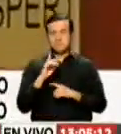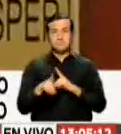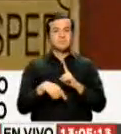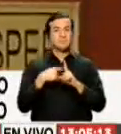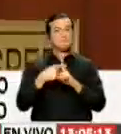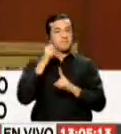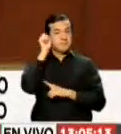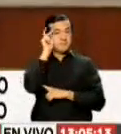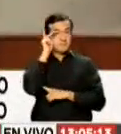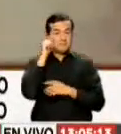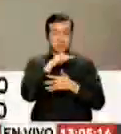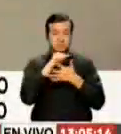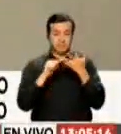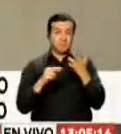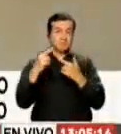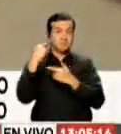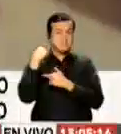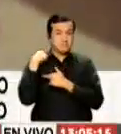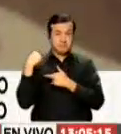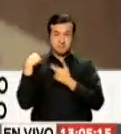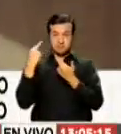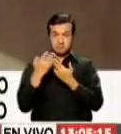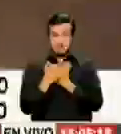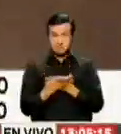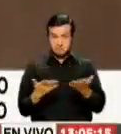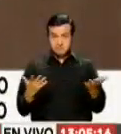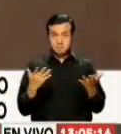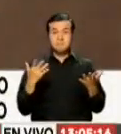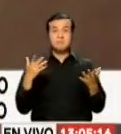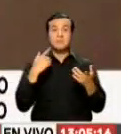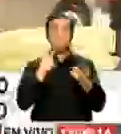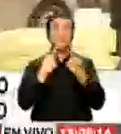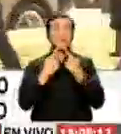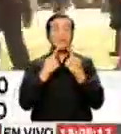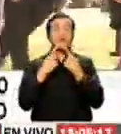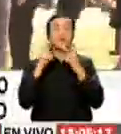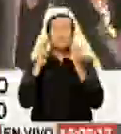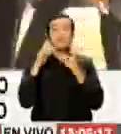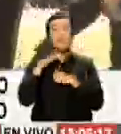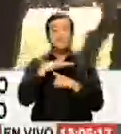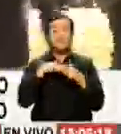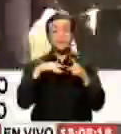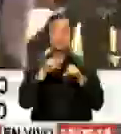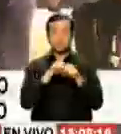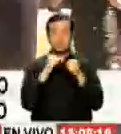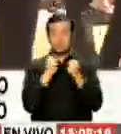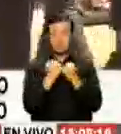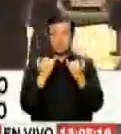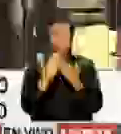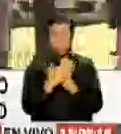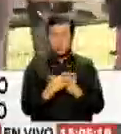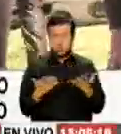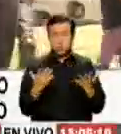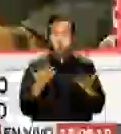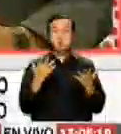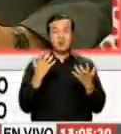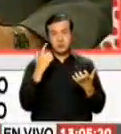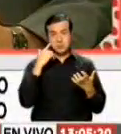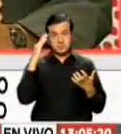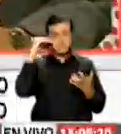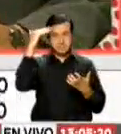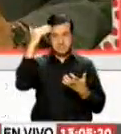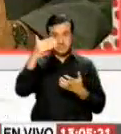criterio, adicionales a las funciones que se le asignen, debería liderar un diálogo sobre la situación de la sociedad actual y la que deseamos.